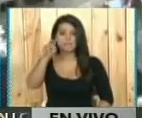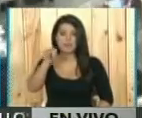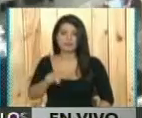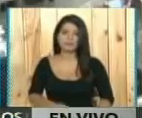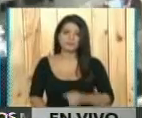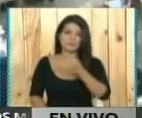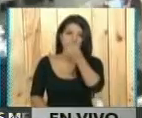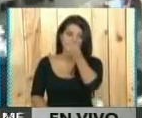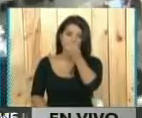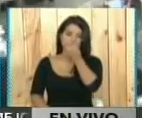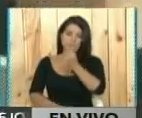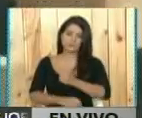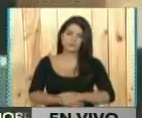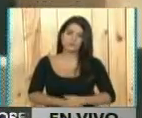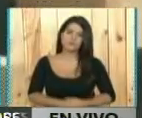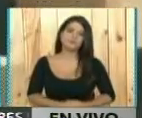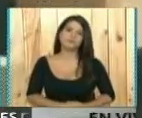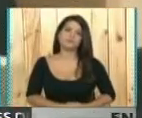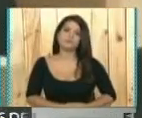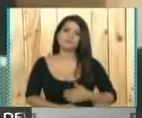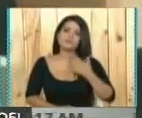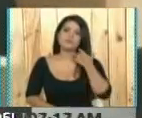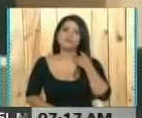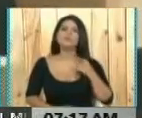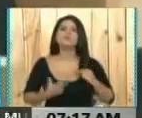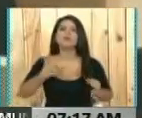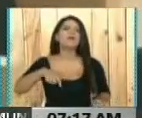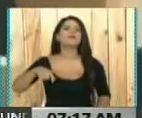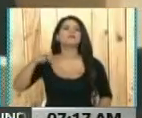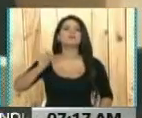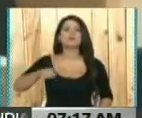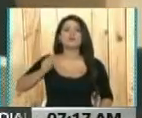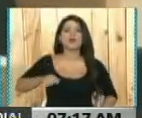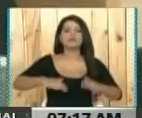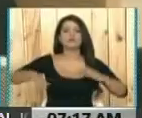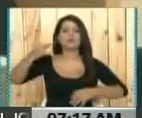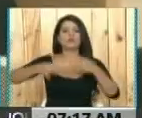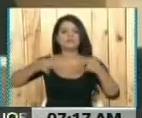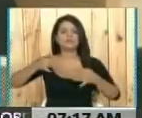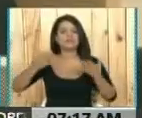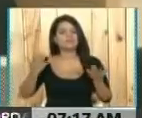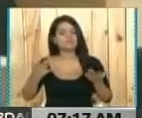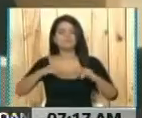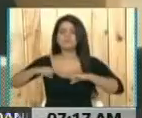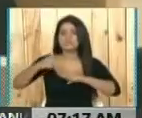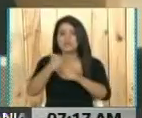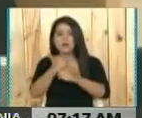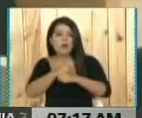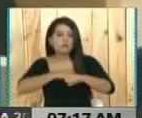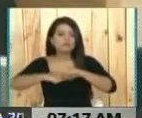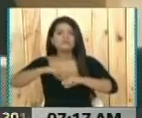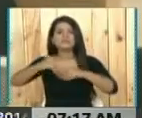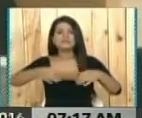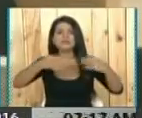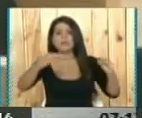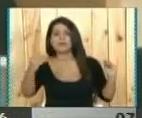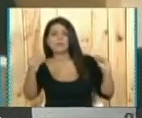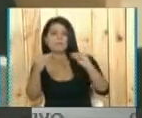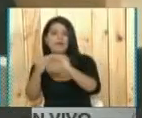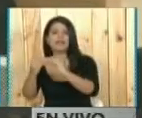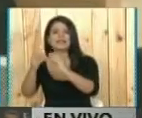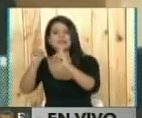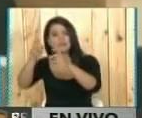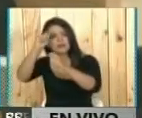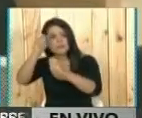El desempeño del Poder Judicial es consustancial al Estado democrático y social de derecho y de